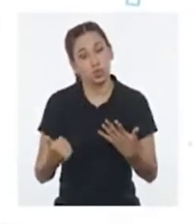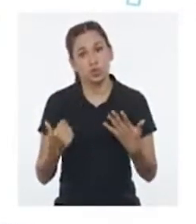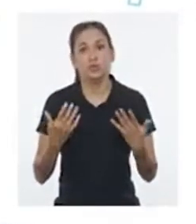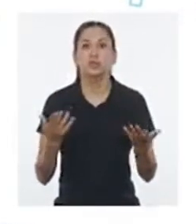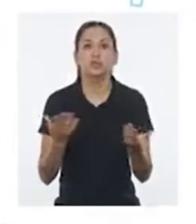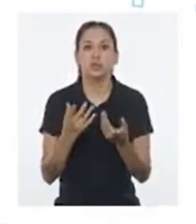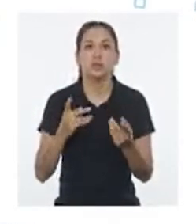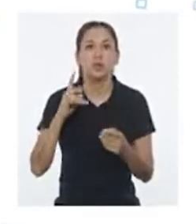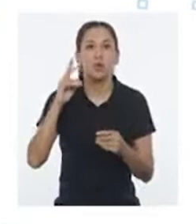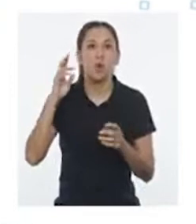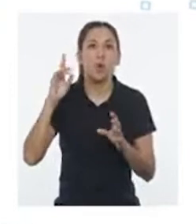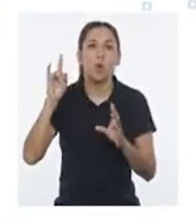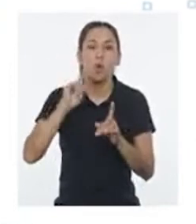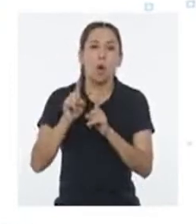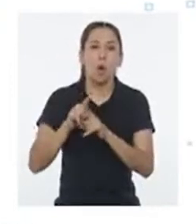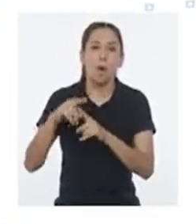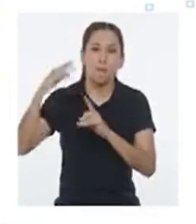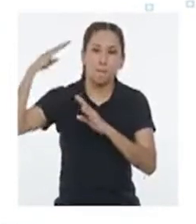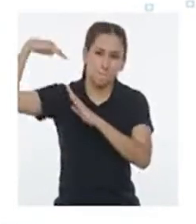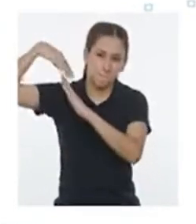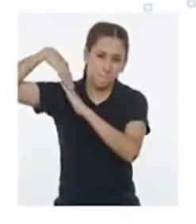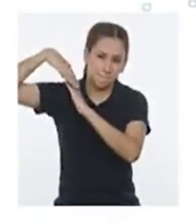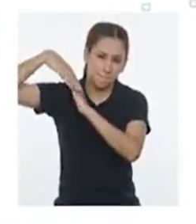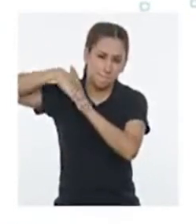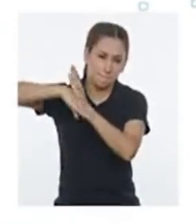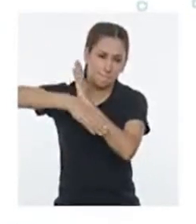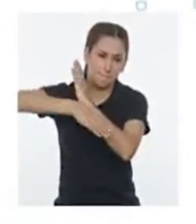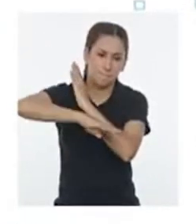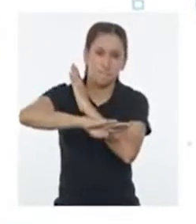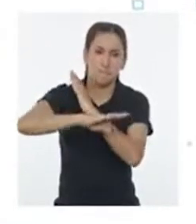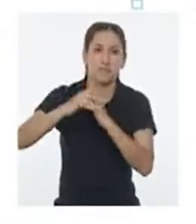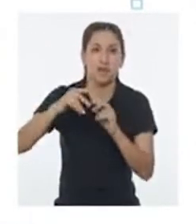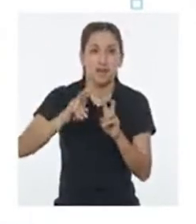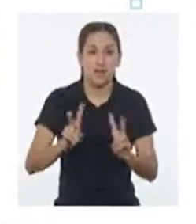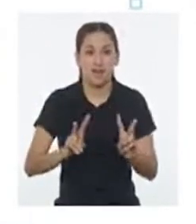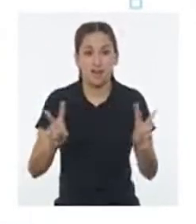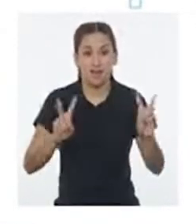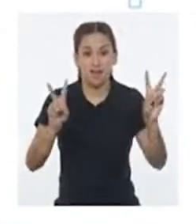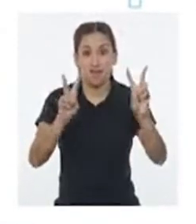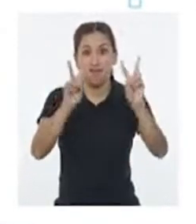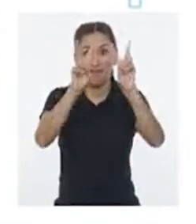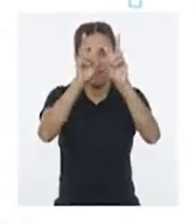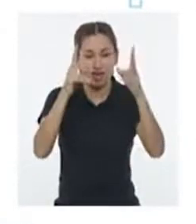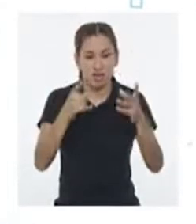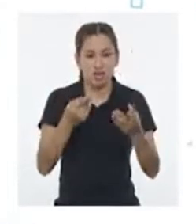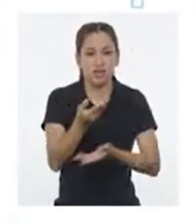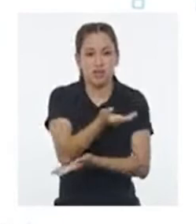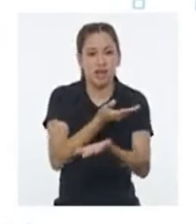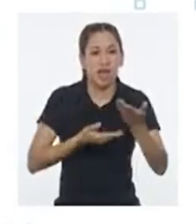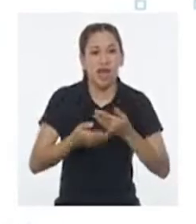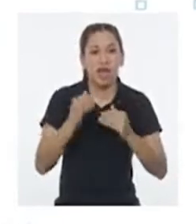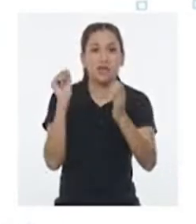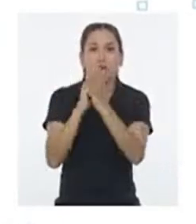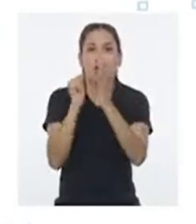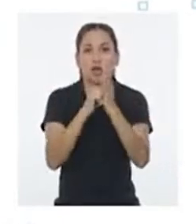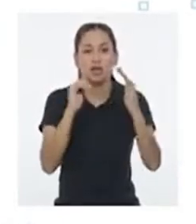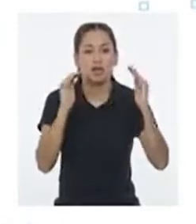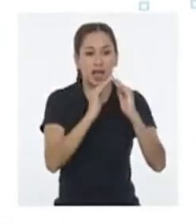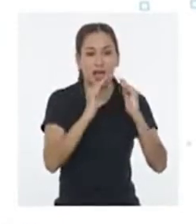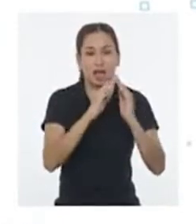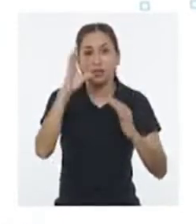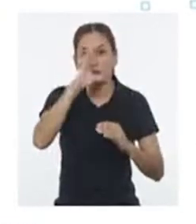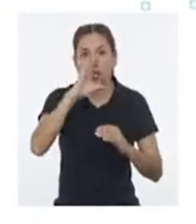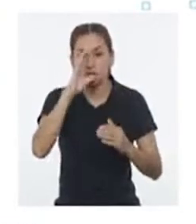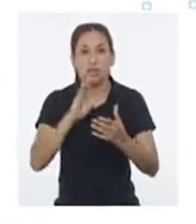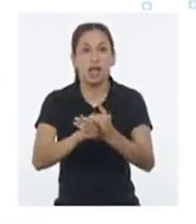Otros descendían de las punas a los valles para cambiar bienes, deteniéndose de casa en